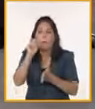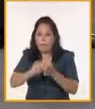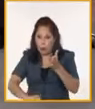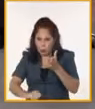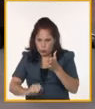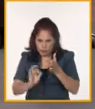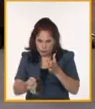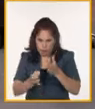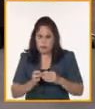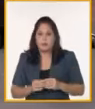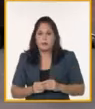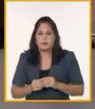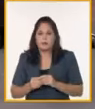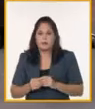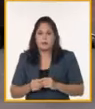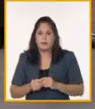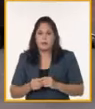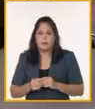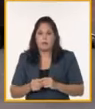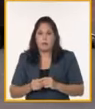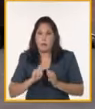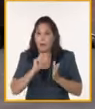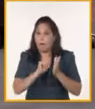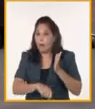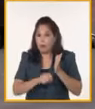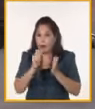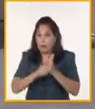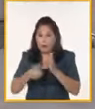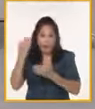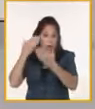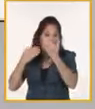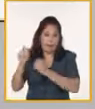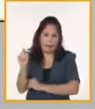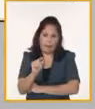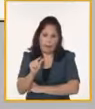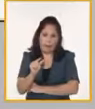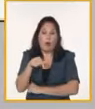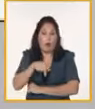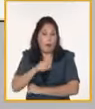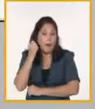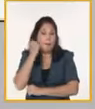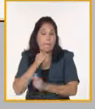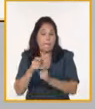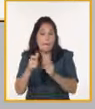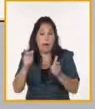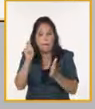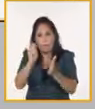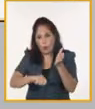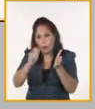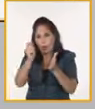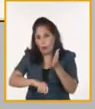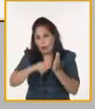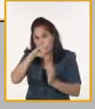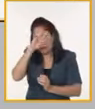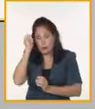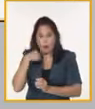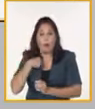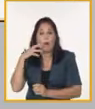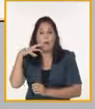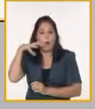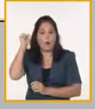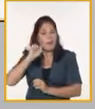ampliación de contravenciones aquí hay más contravenciones que las que habían hasta ahora ahí cre ahí sí crecemos en exigir la